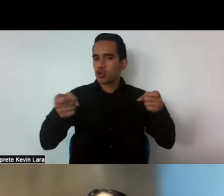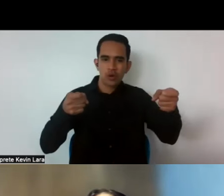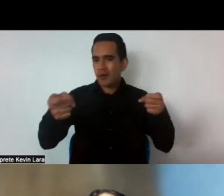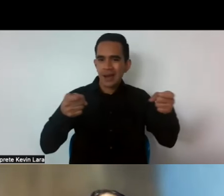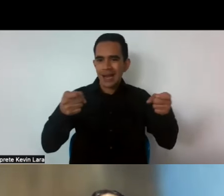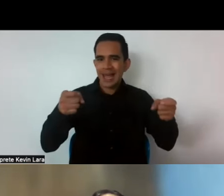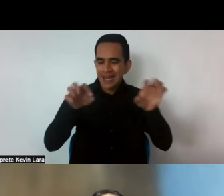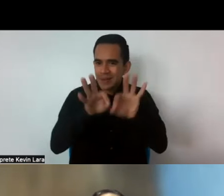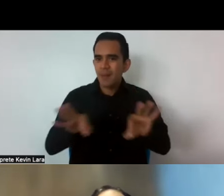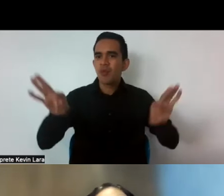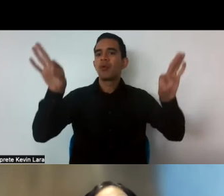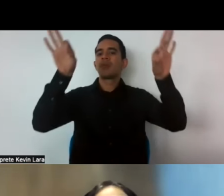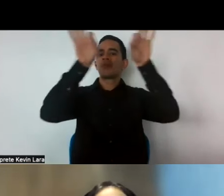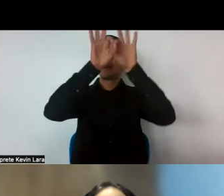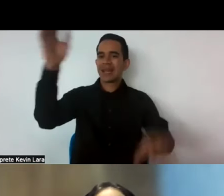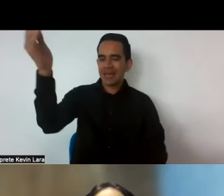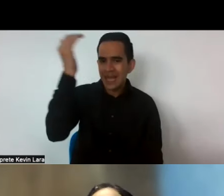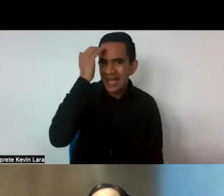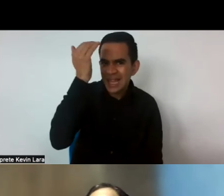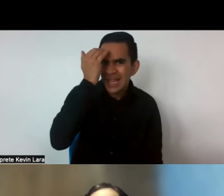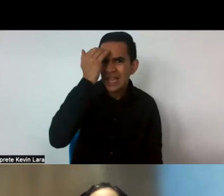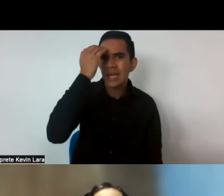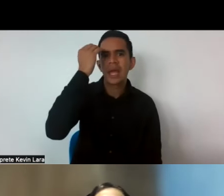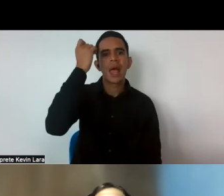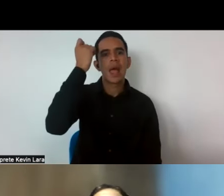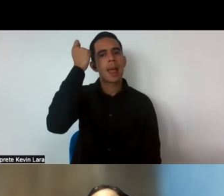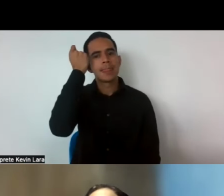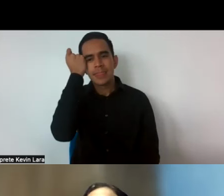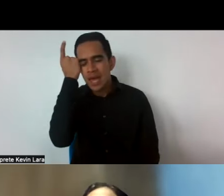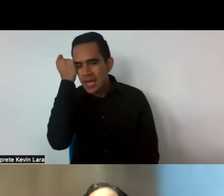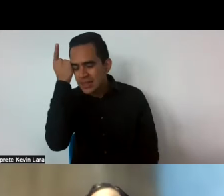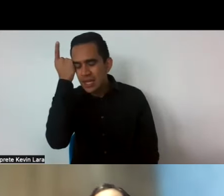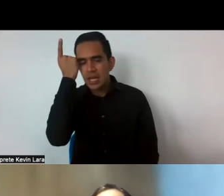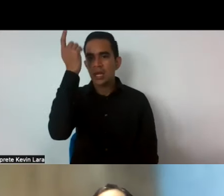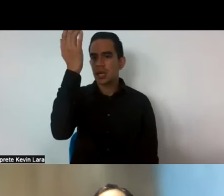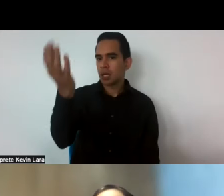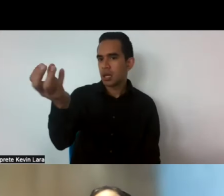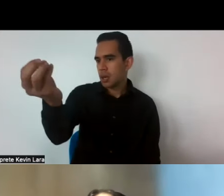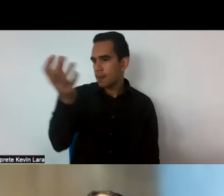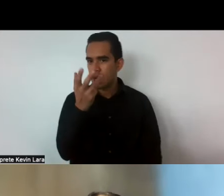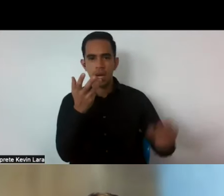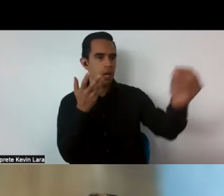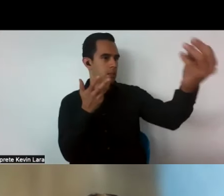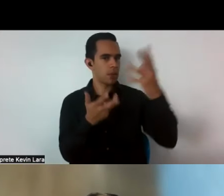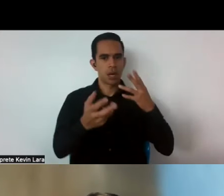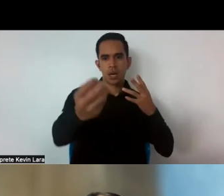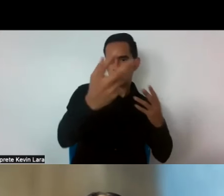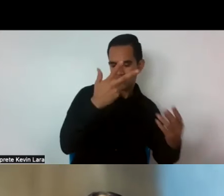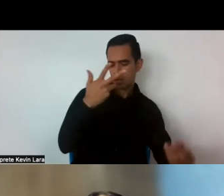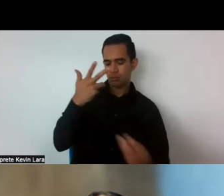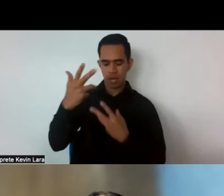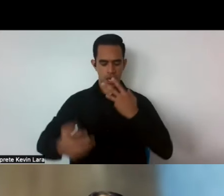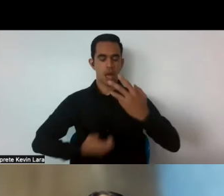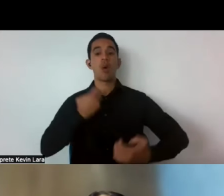entender la historia, es entender lo que me está diciendo la emoción para poder actuar en